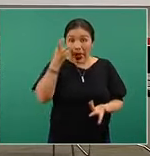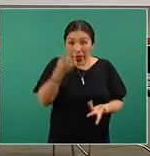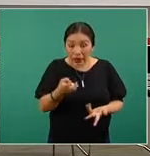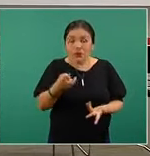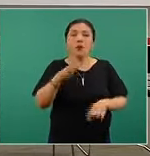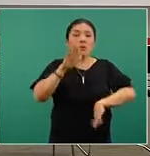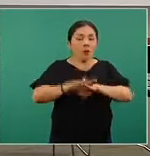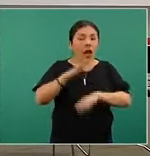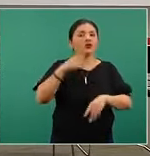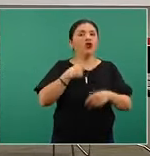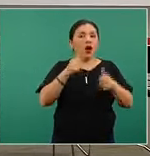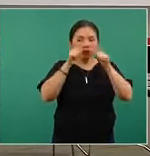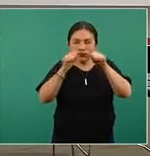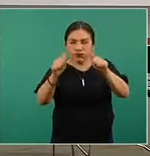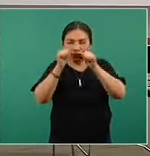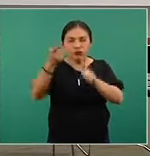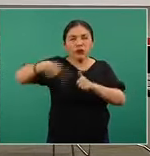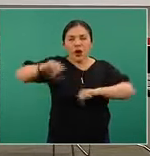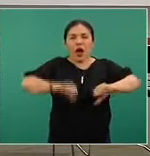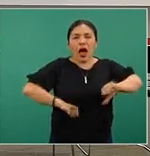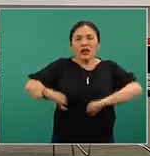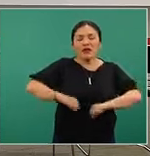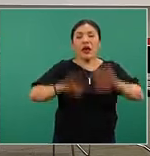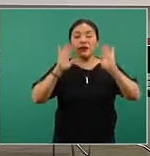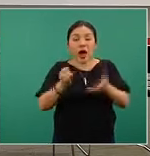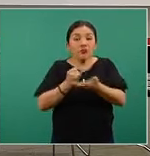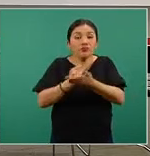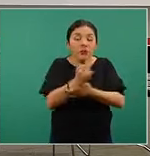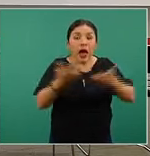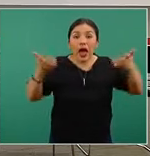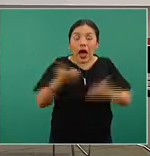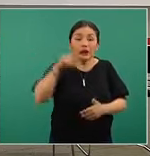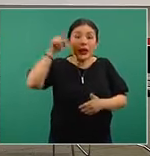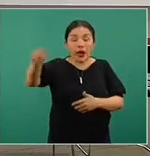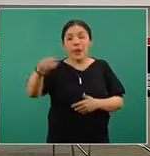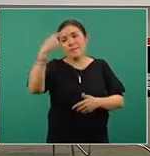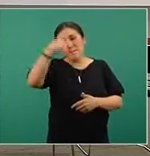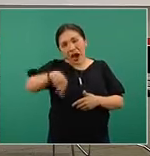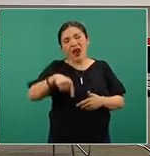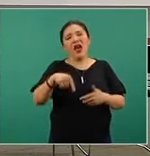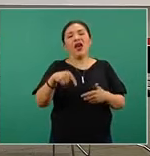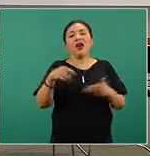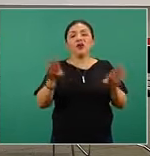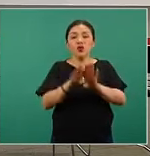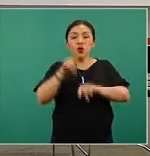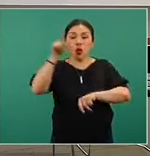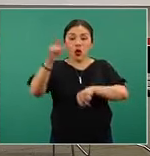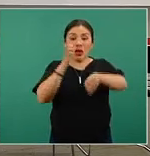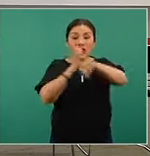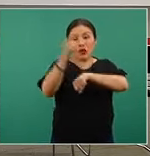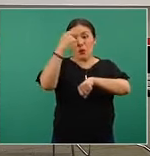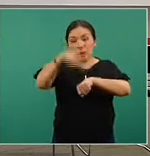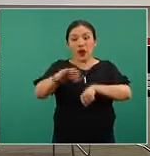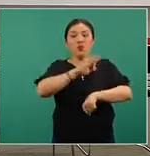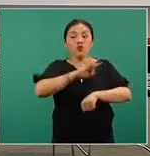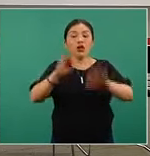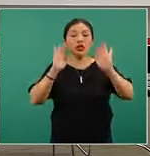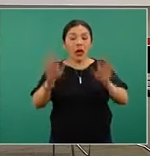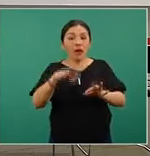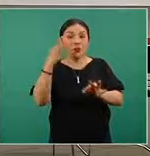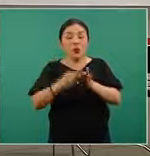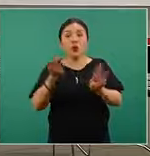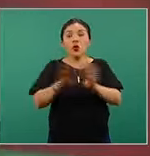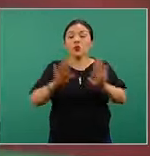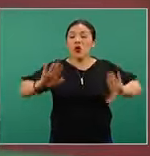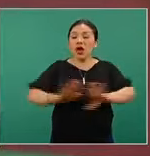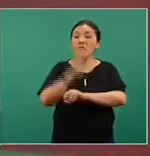en seguimiento a las actividades que en su momento se declararon que hicieron a bien en esta entidad federativa para poder llegar al